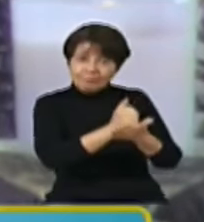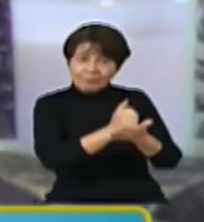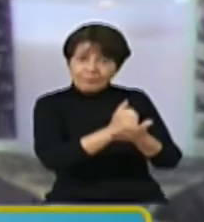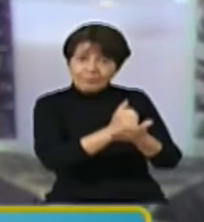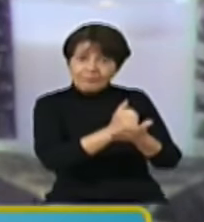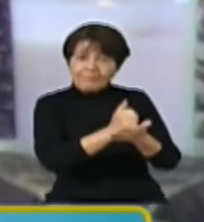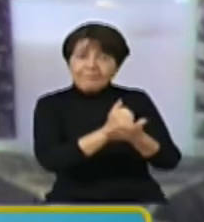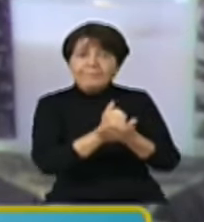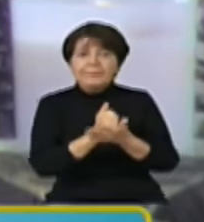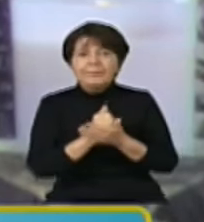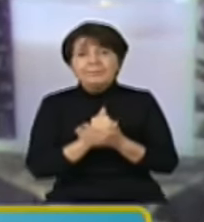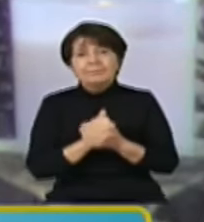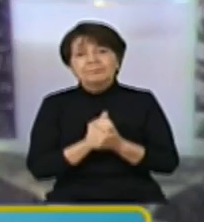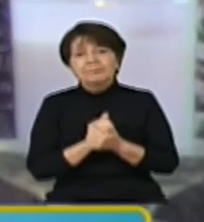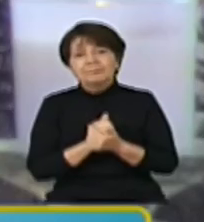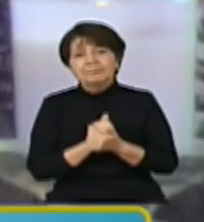y ayuda.